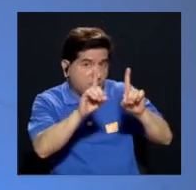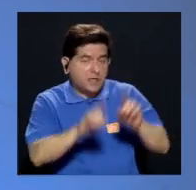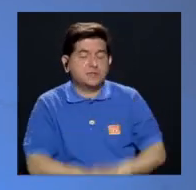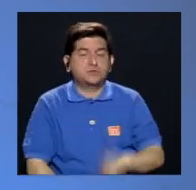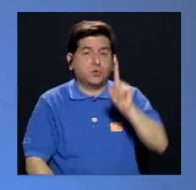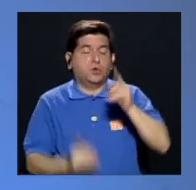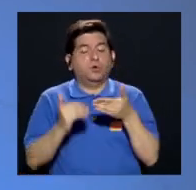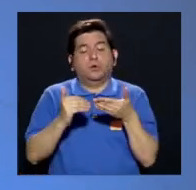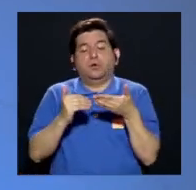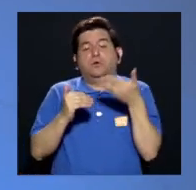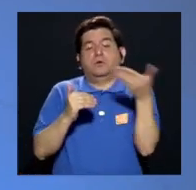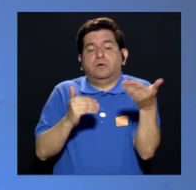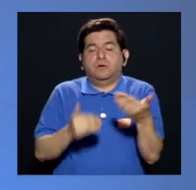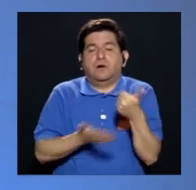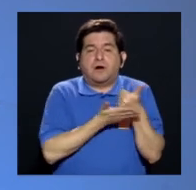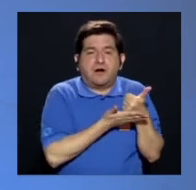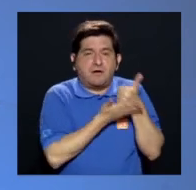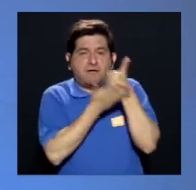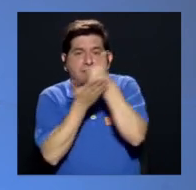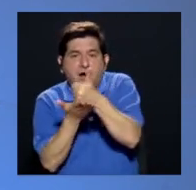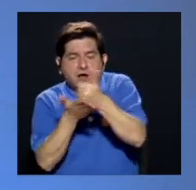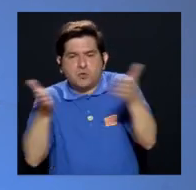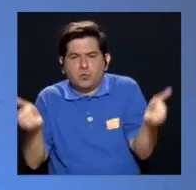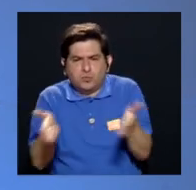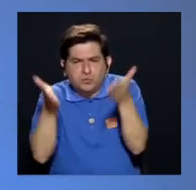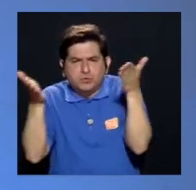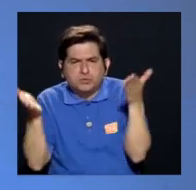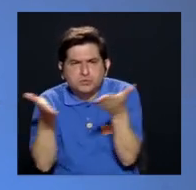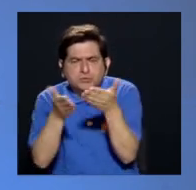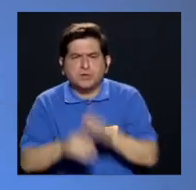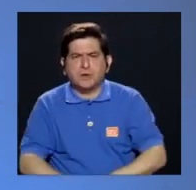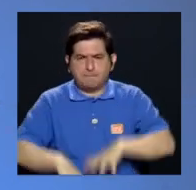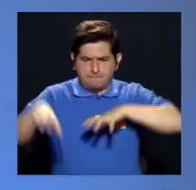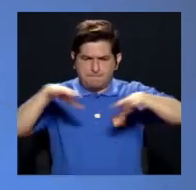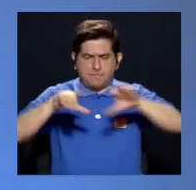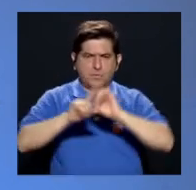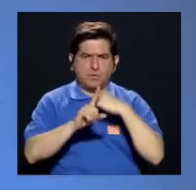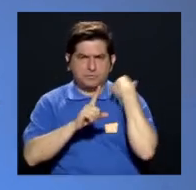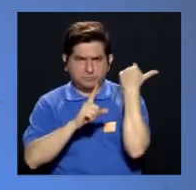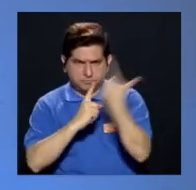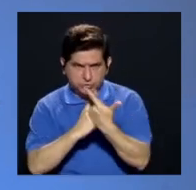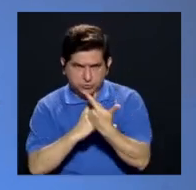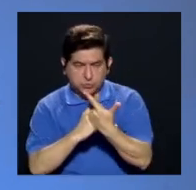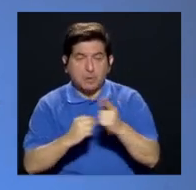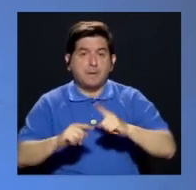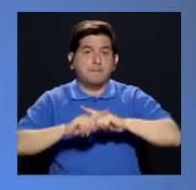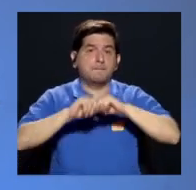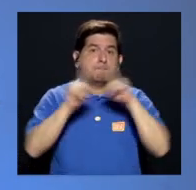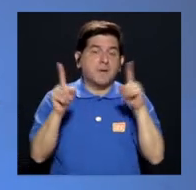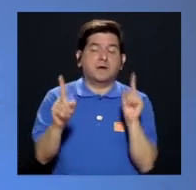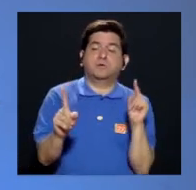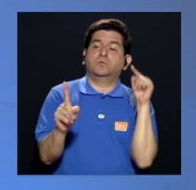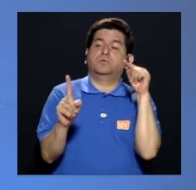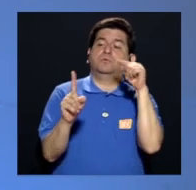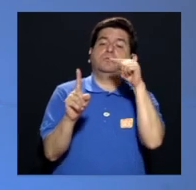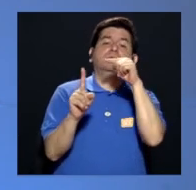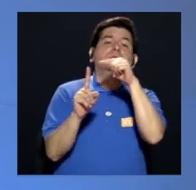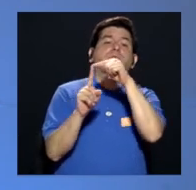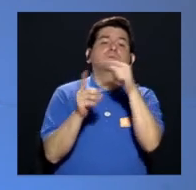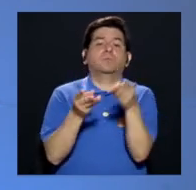un factor que favorece y estimula la movilidad social, pero con el fin